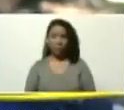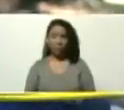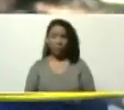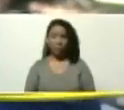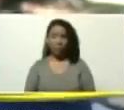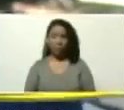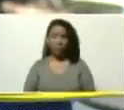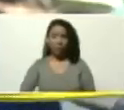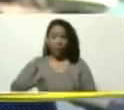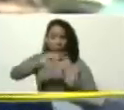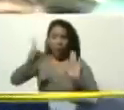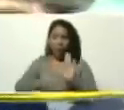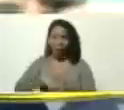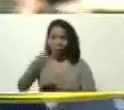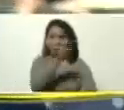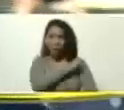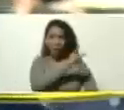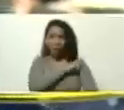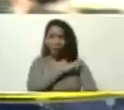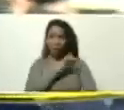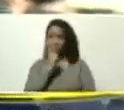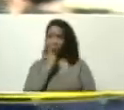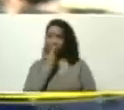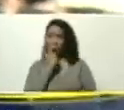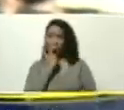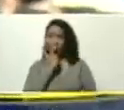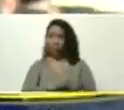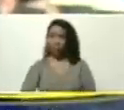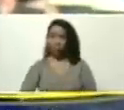Ciudadano general en jefe, Vladimir Padrino López,